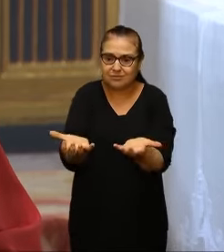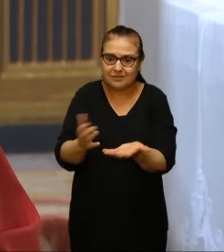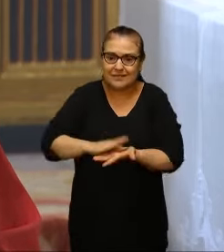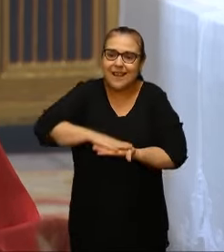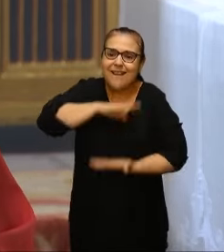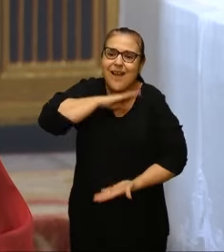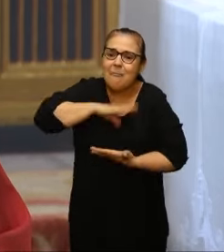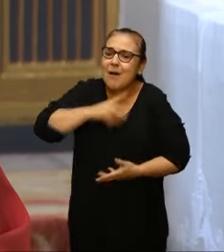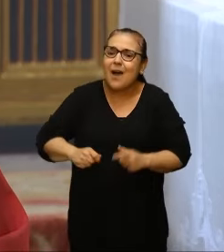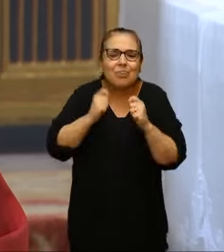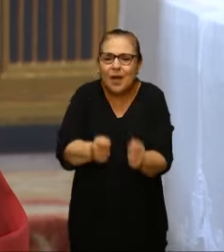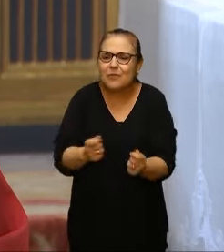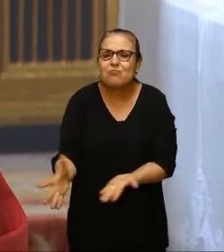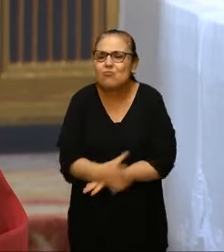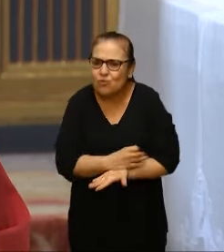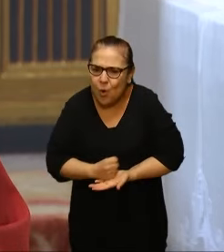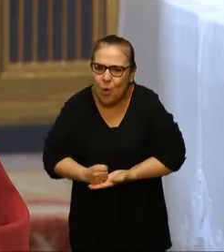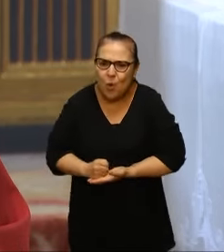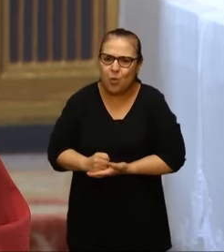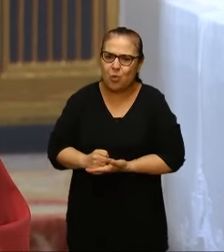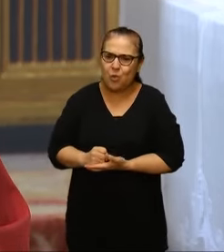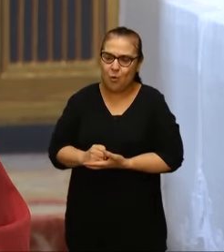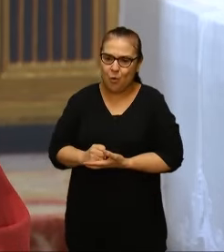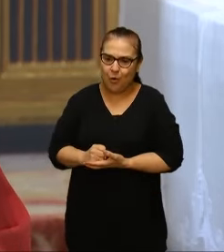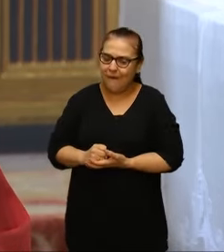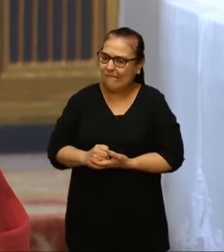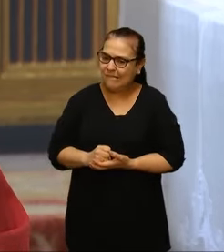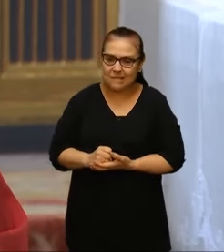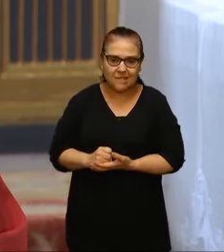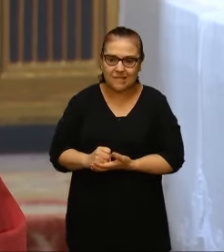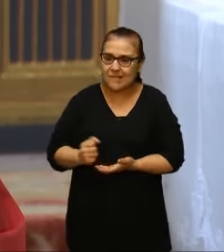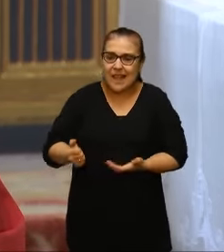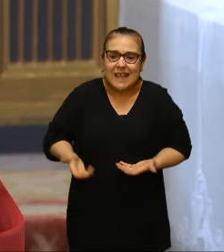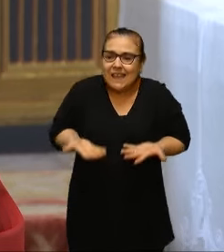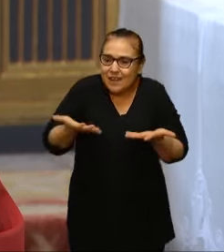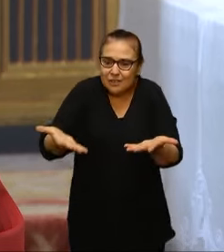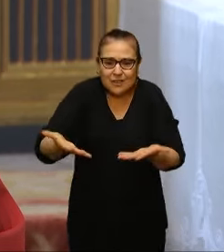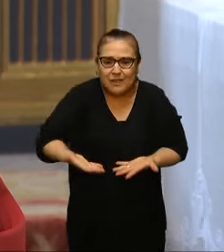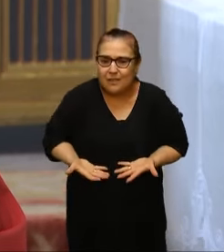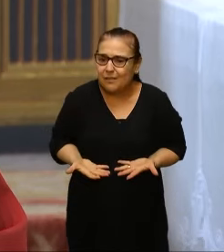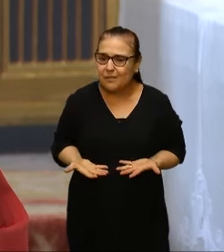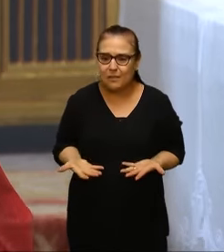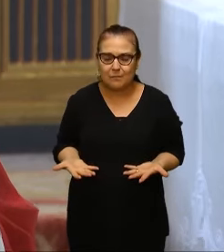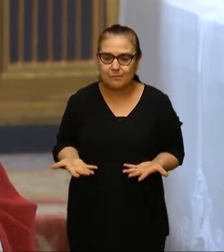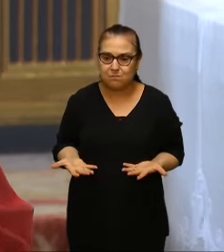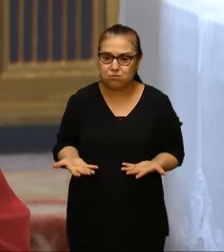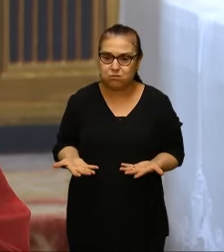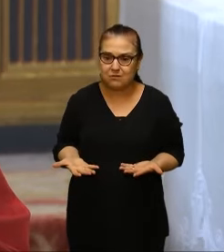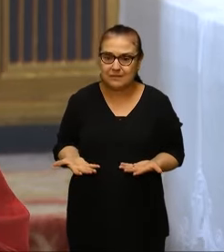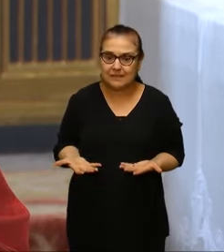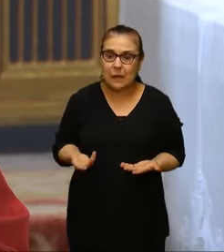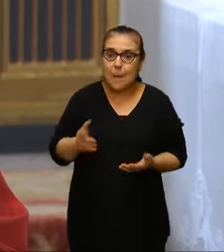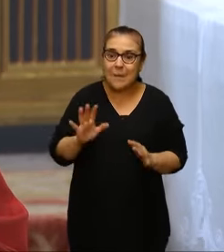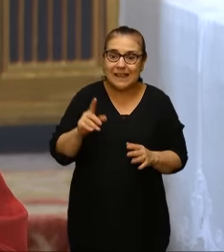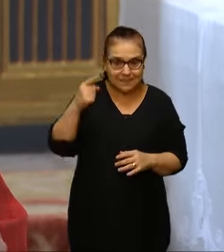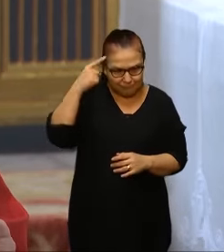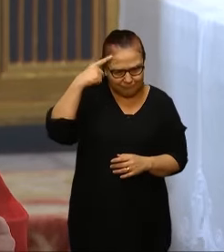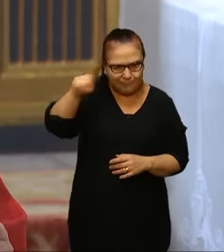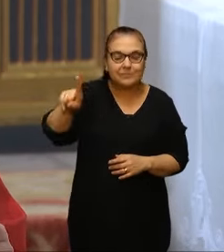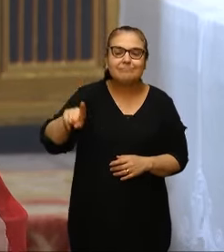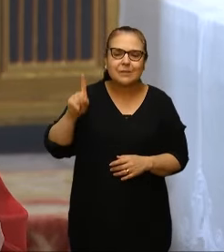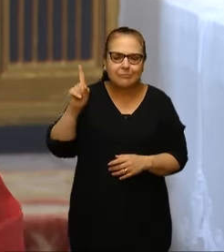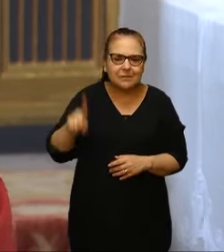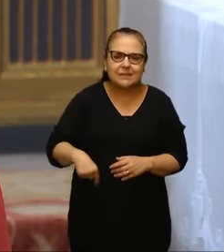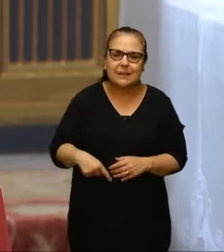Ser capaz de entregar todo lo que tenía supone una generosidad inmensa. Y saber también que